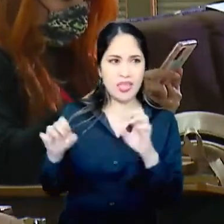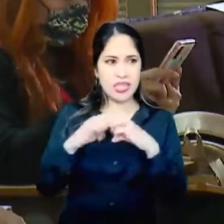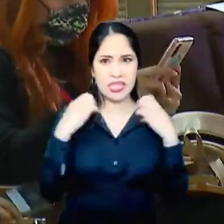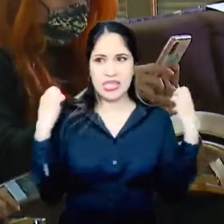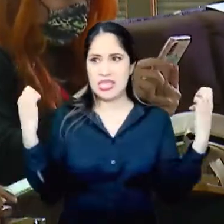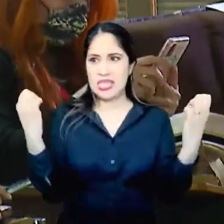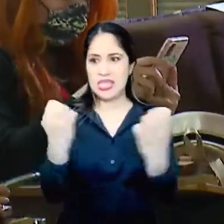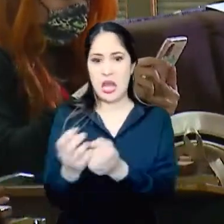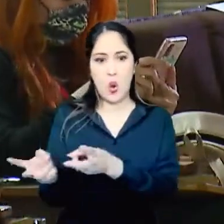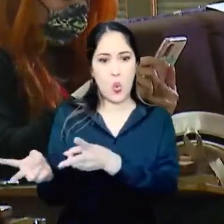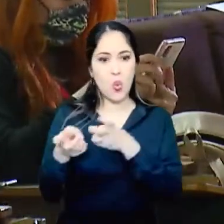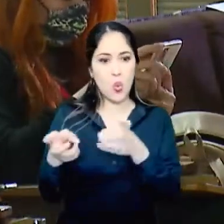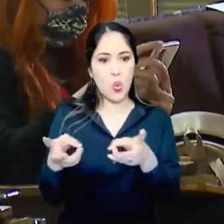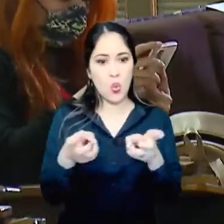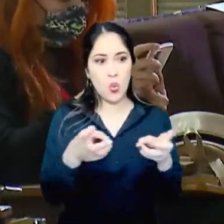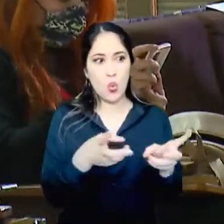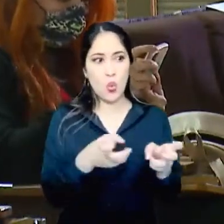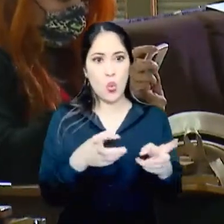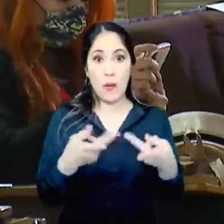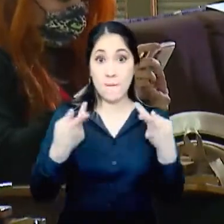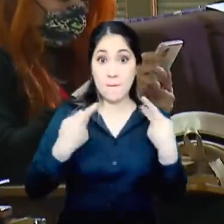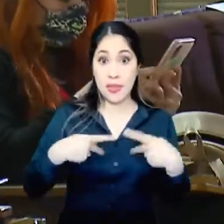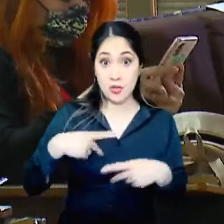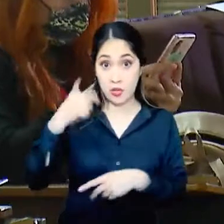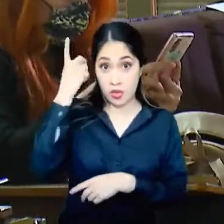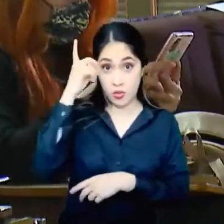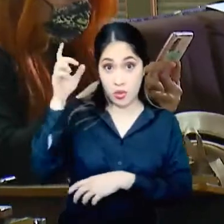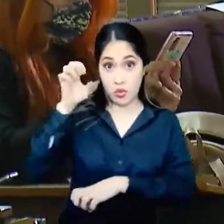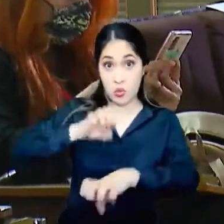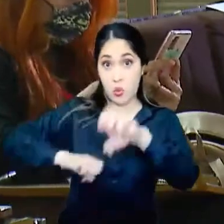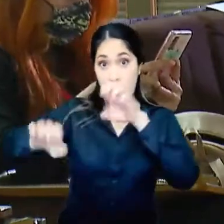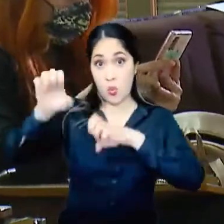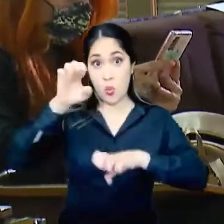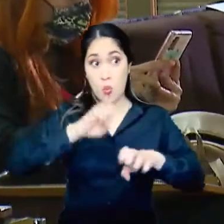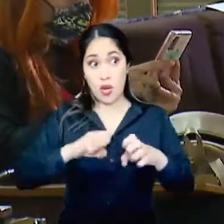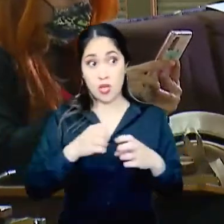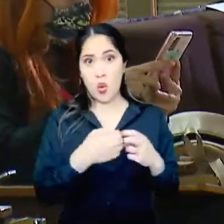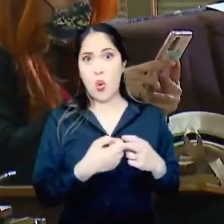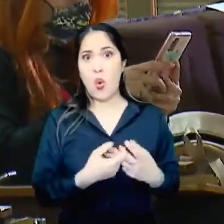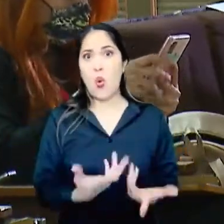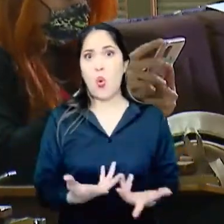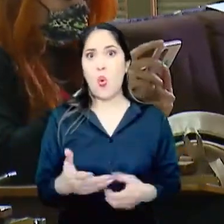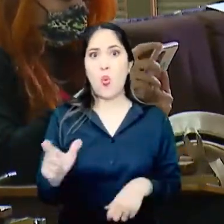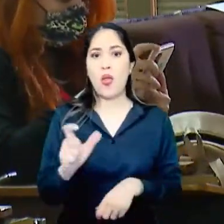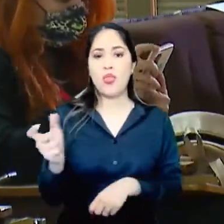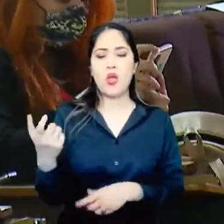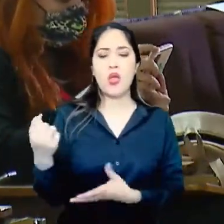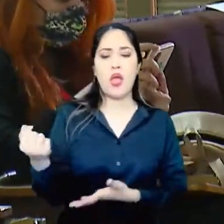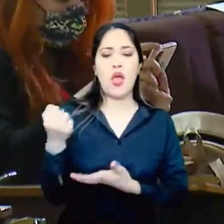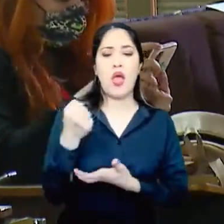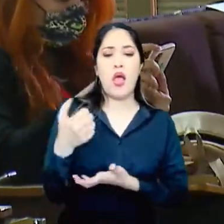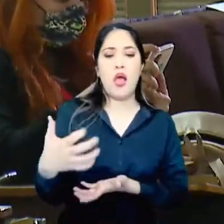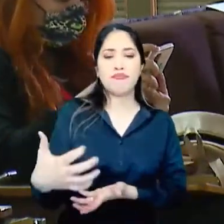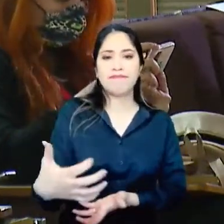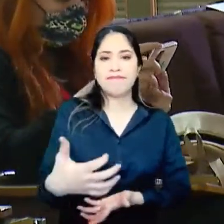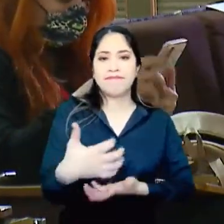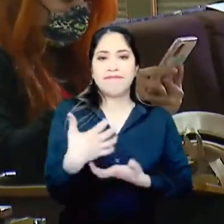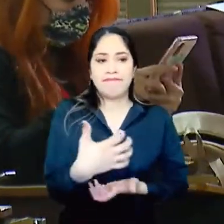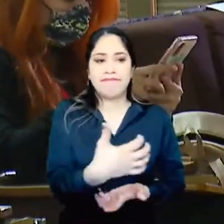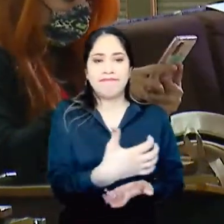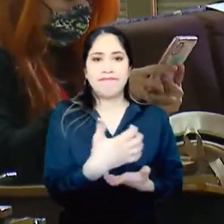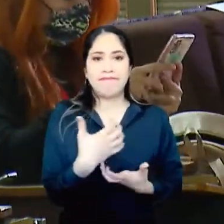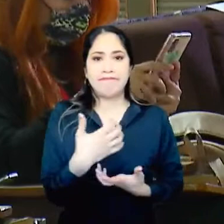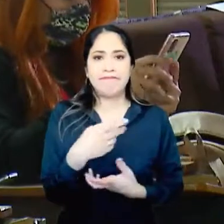tiburones empresariales que se han llevado grandes tajadas en lo que es el patrimonio público. Ese estadio se inaugura